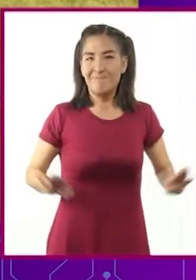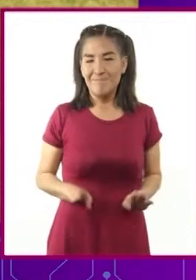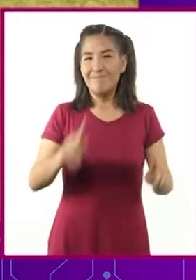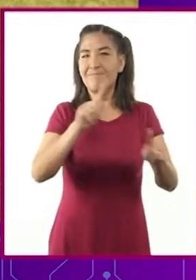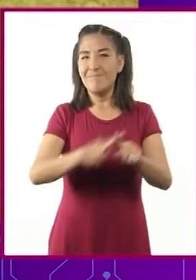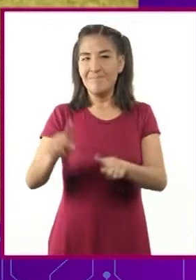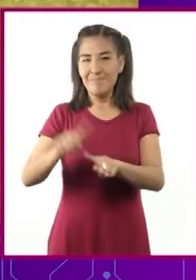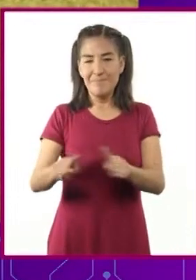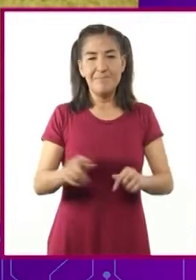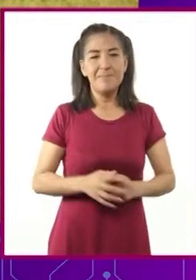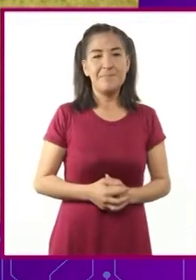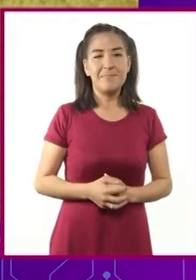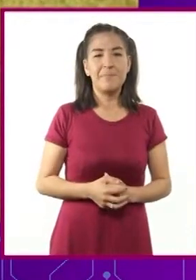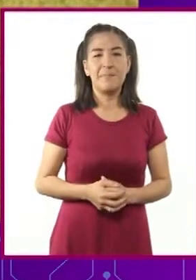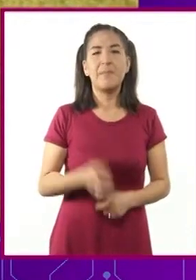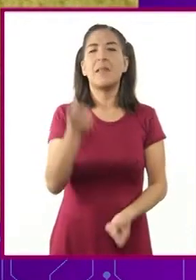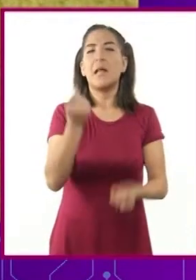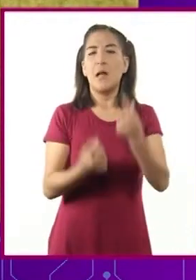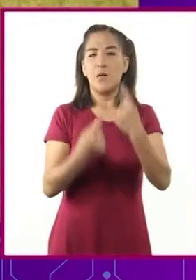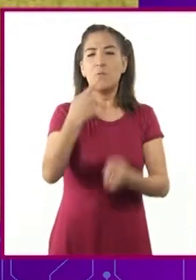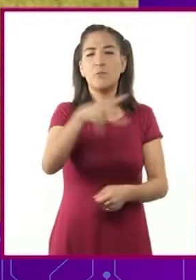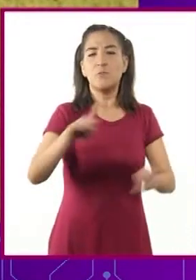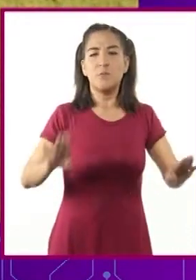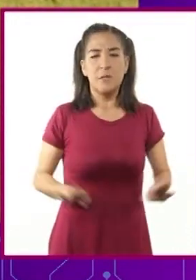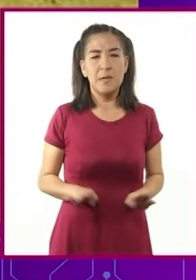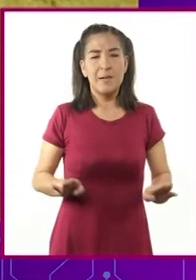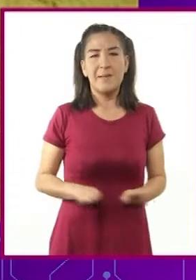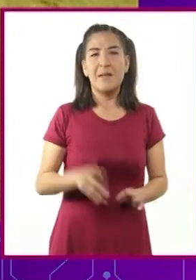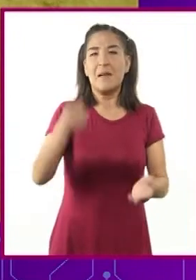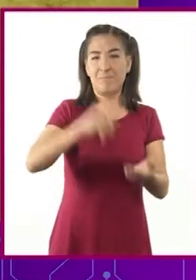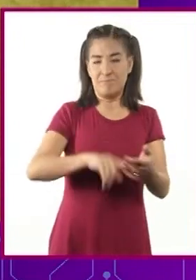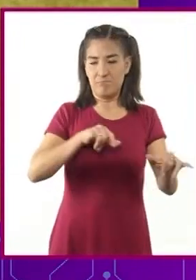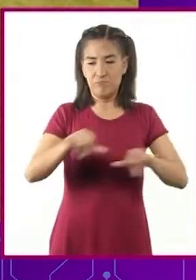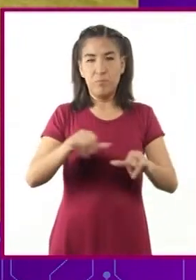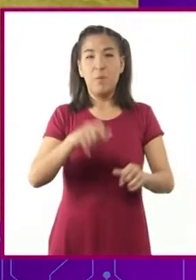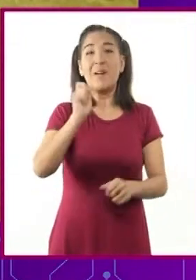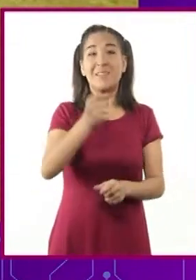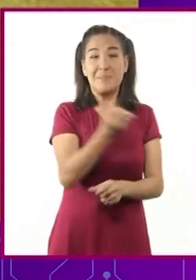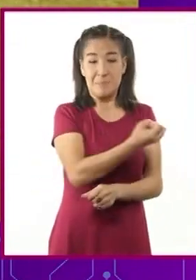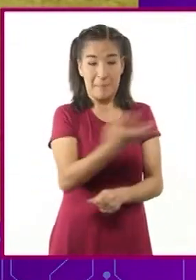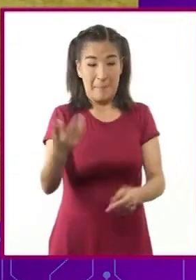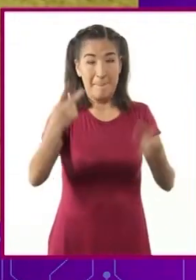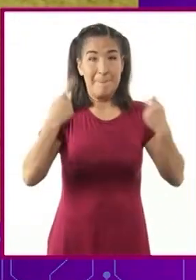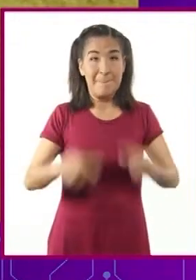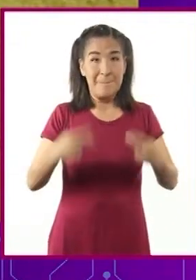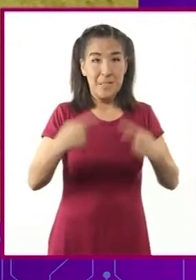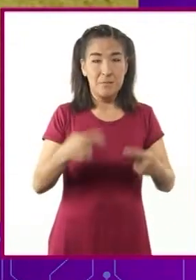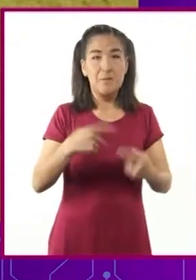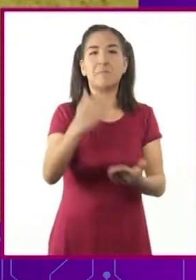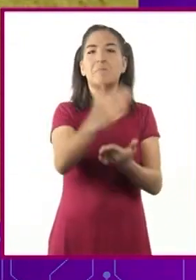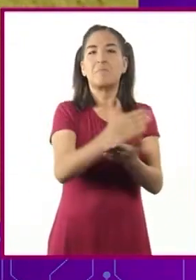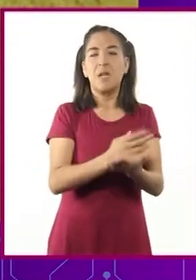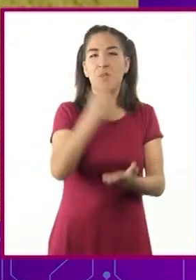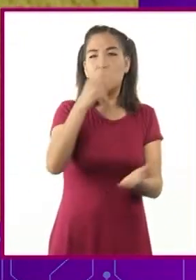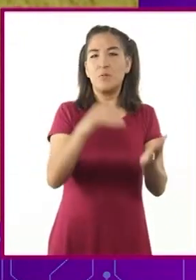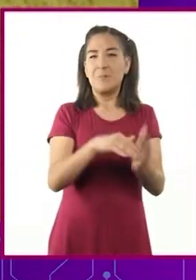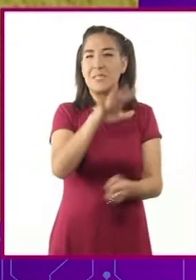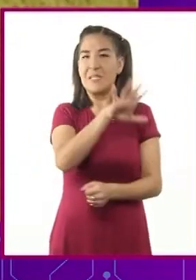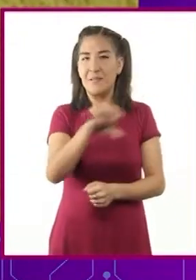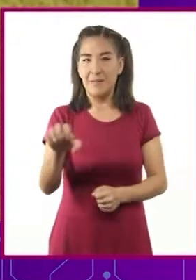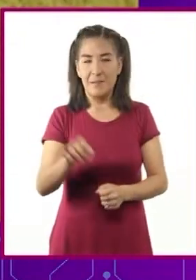distinguen. Algunas de sus características demográficas son que el número de sus habitantes es menor a